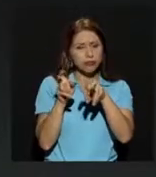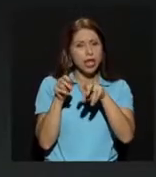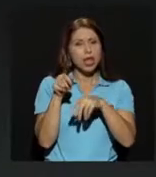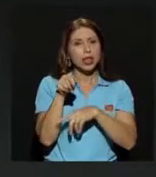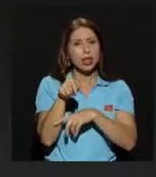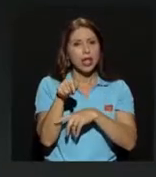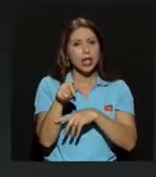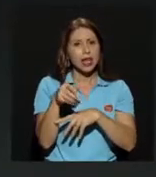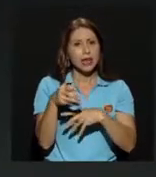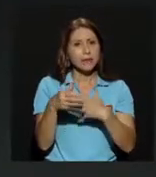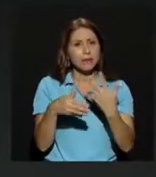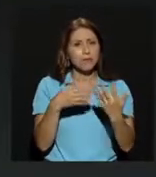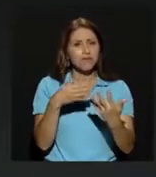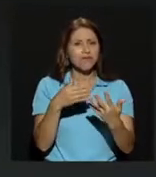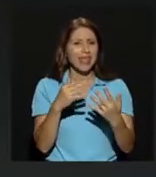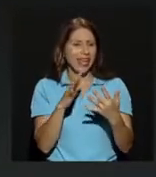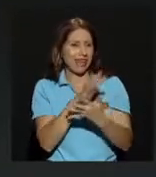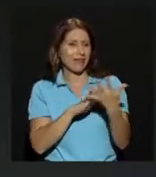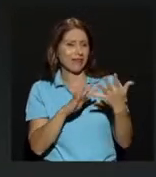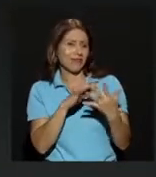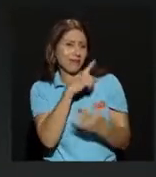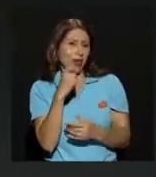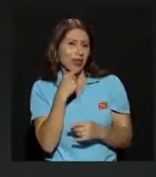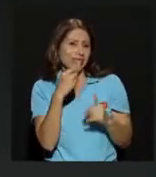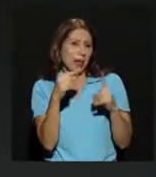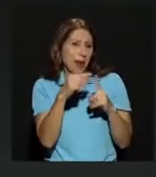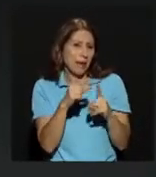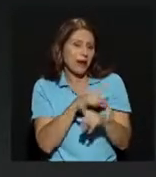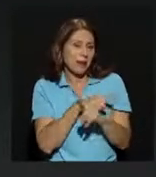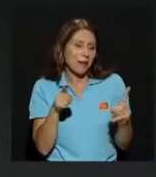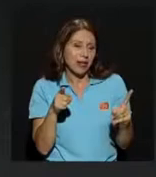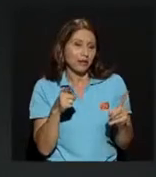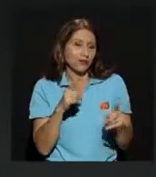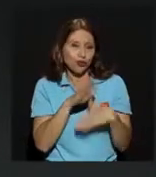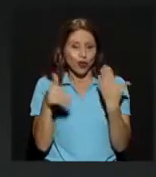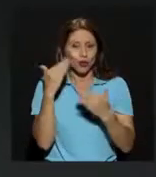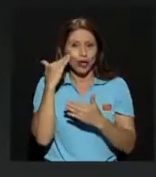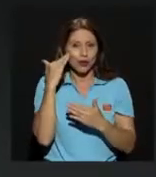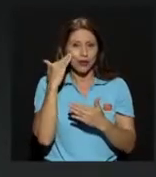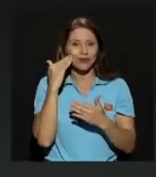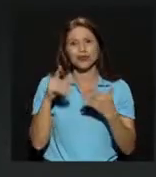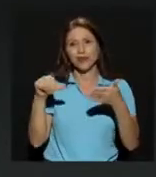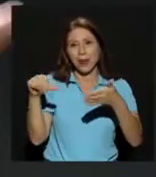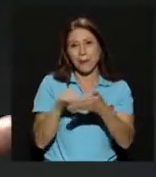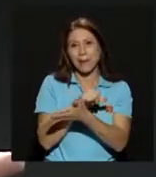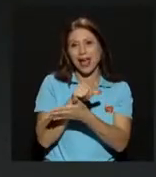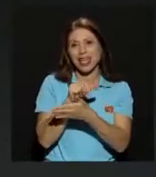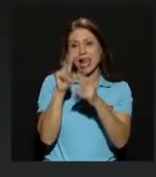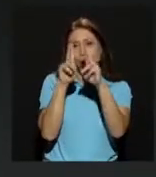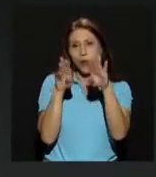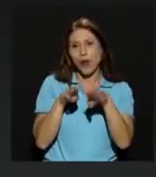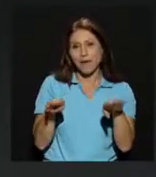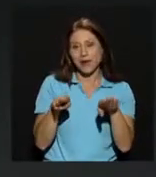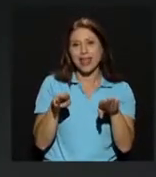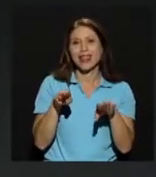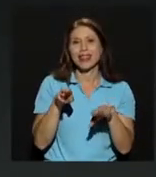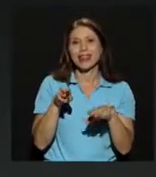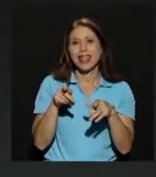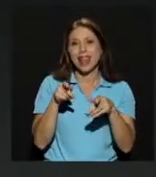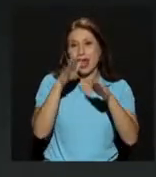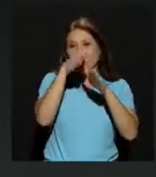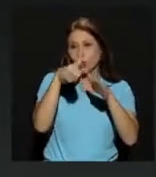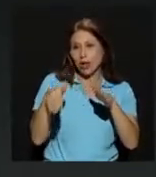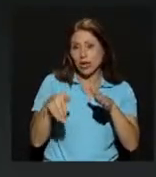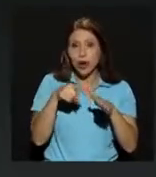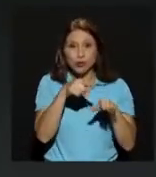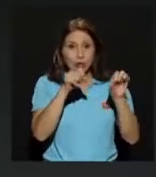qué puedo decir esa palabra pero creo que la que todos vemos en la página web de la contraloría y si usted nos hace el favor de